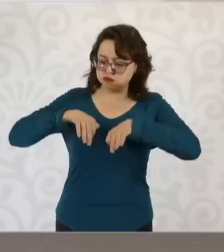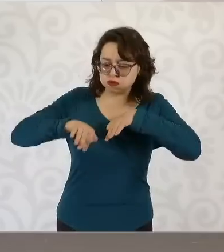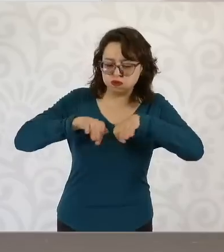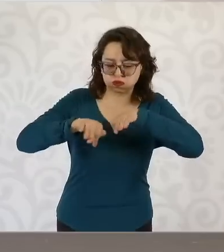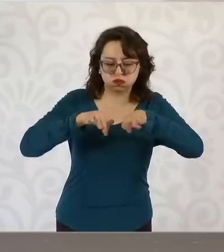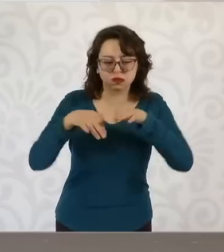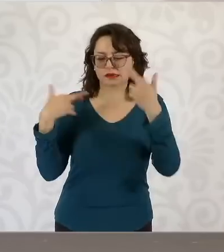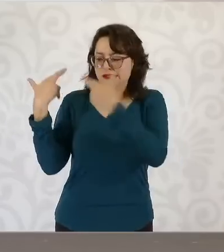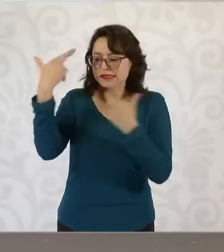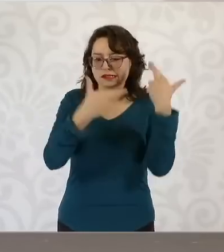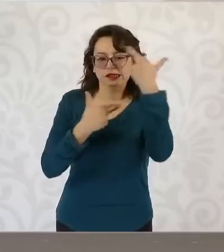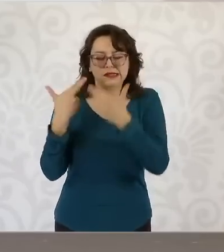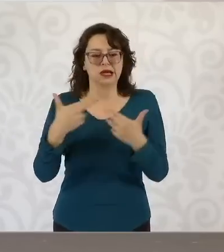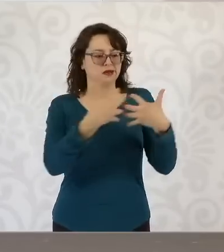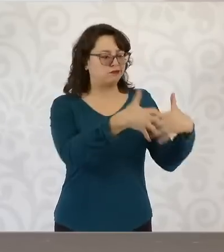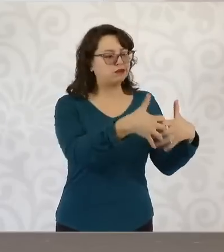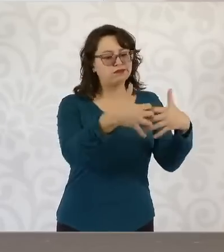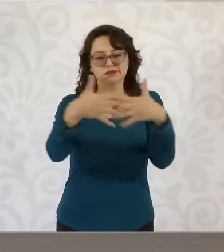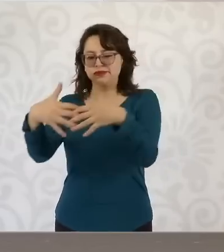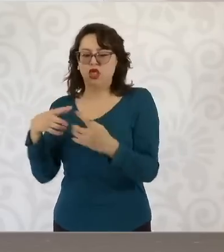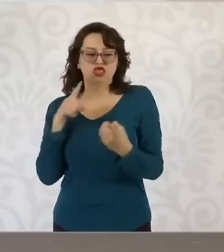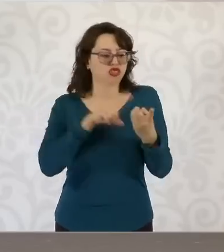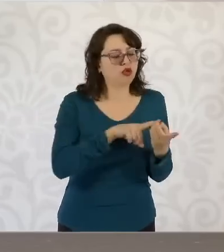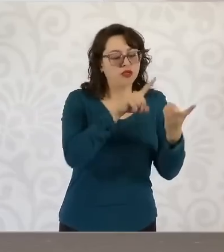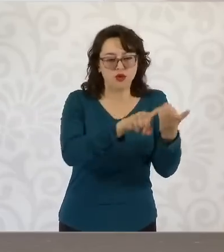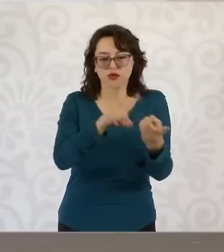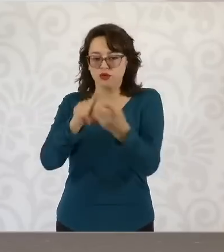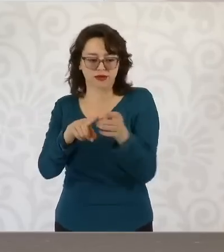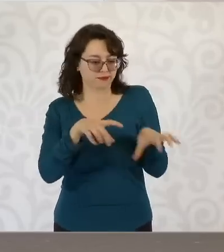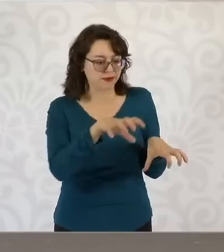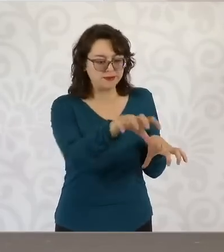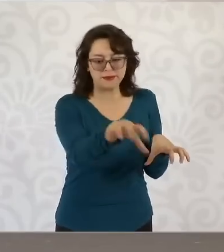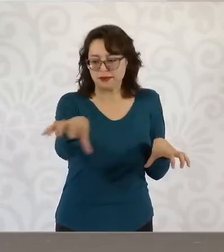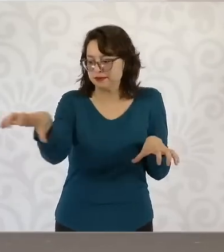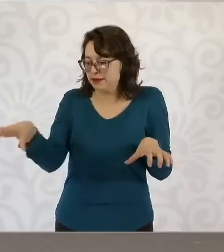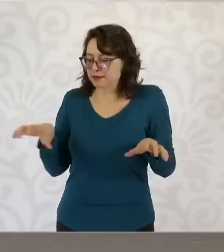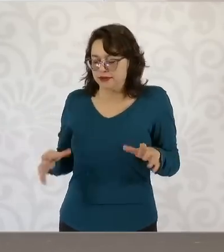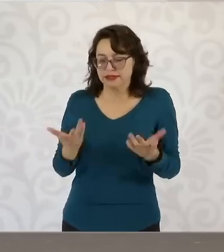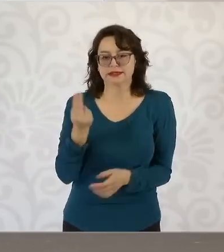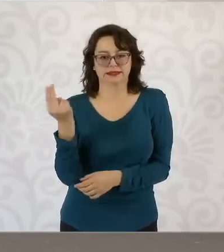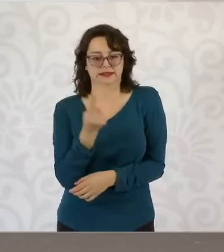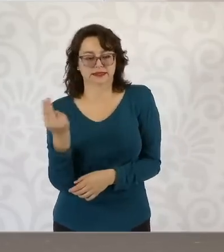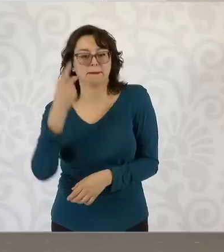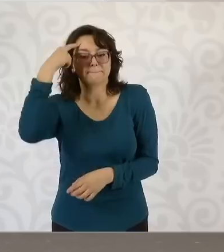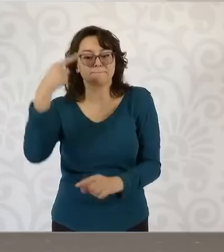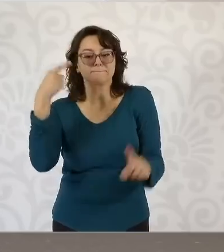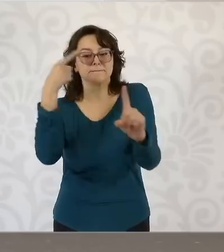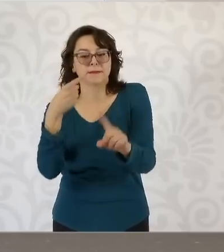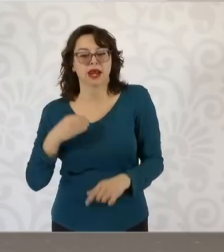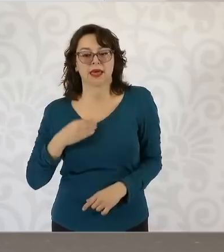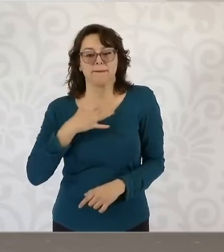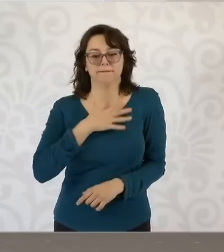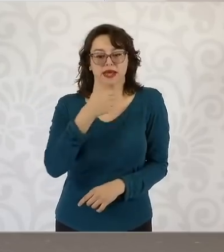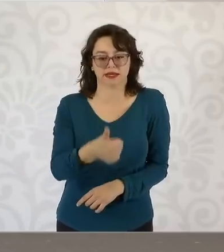económico y del bienestar, o para el bienestar, que nos ha indicado la presidenta Sheinbaum. Tiene que ver con desarrollo de